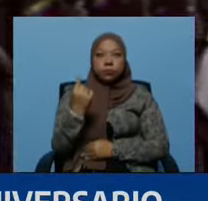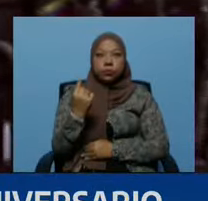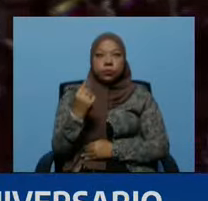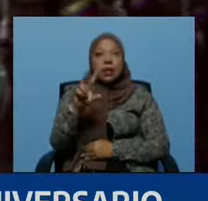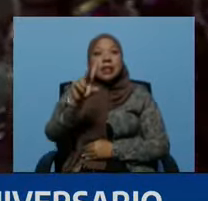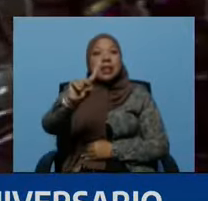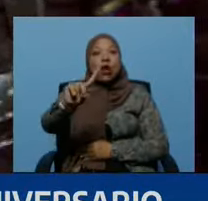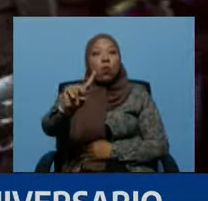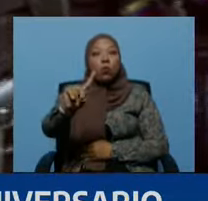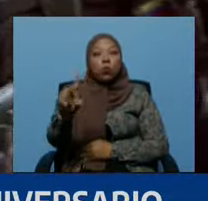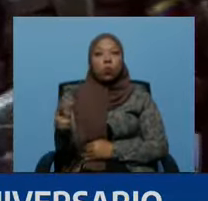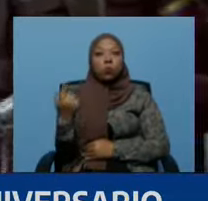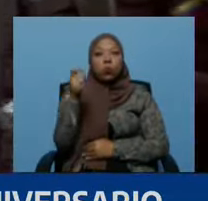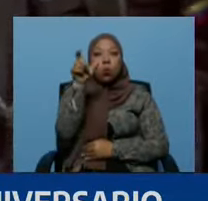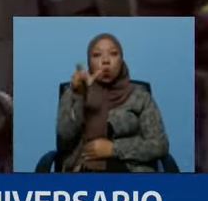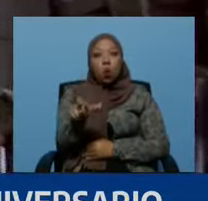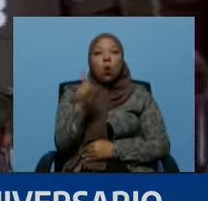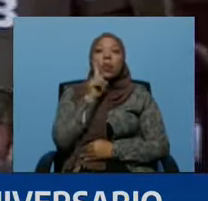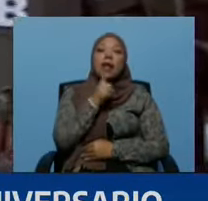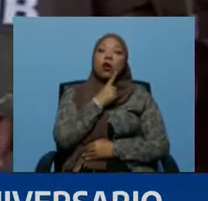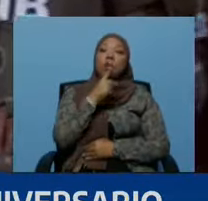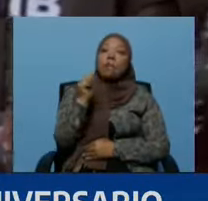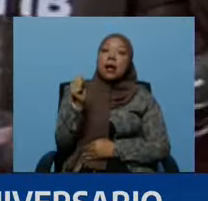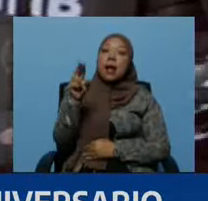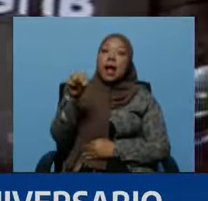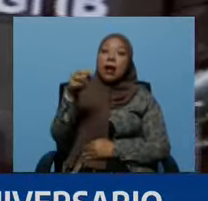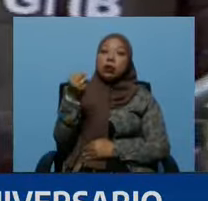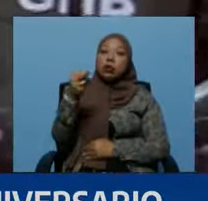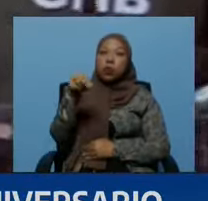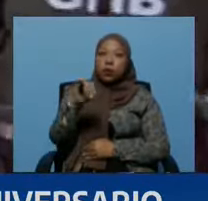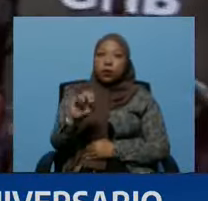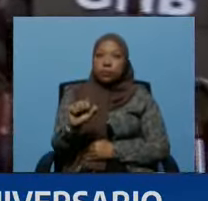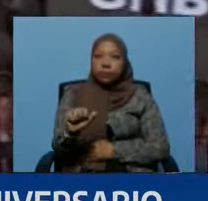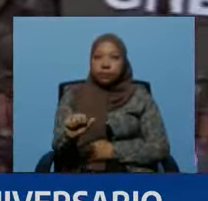sargento segundo Anthony Camargo Silva.